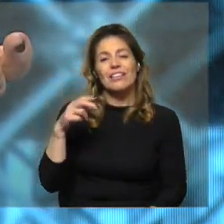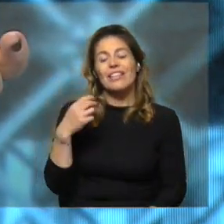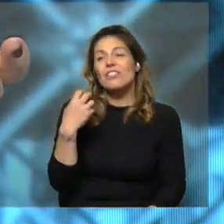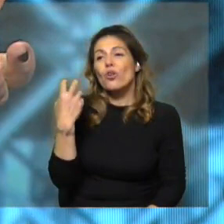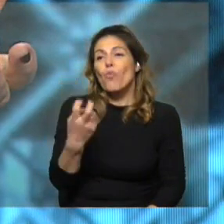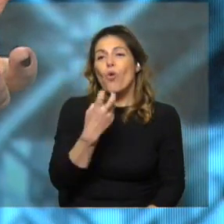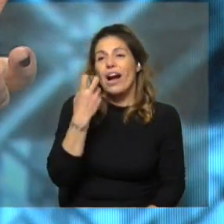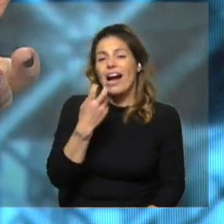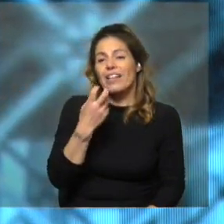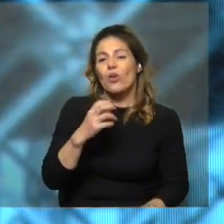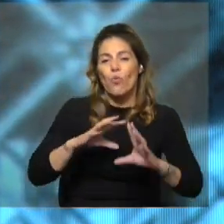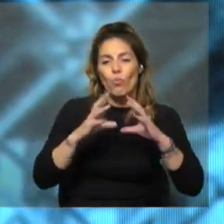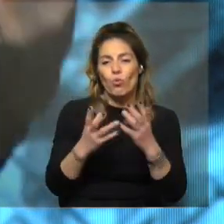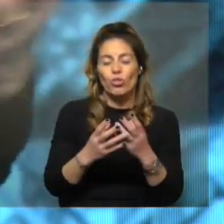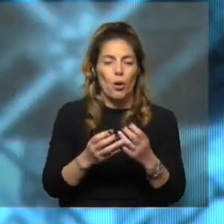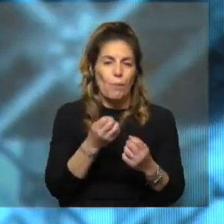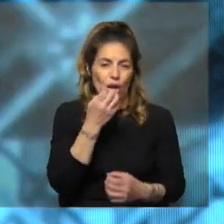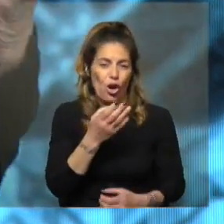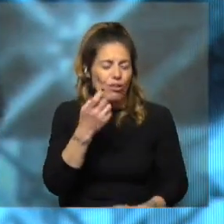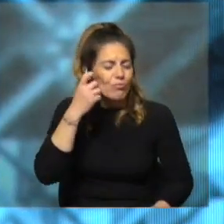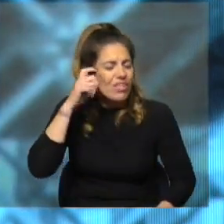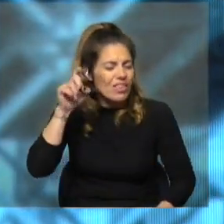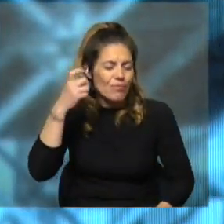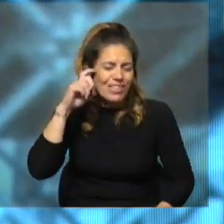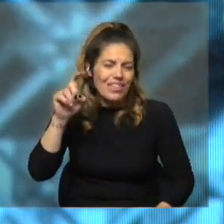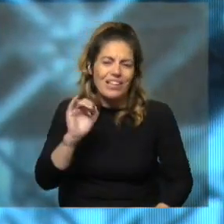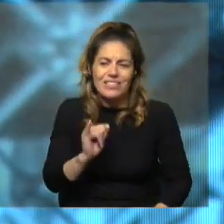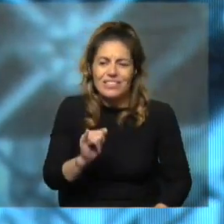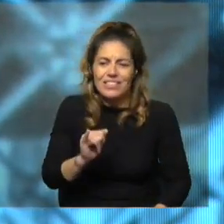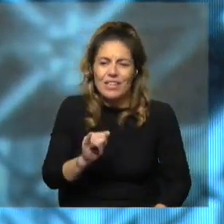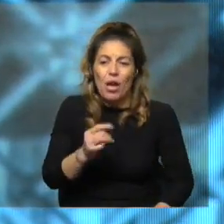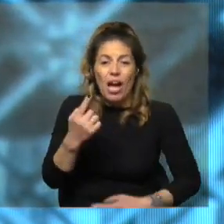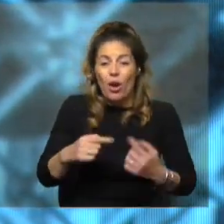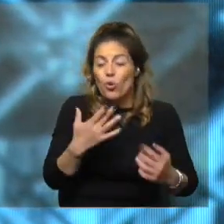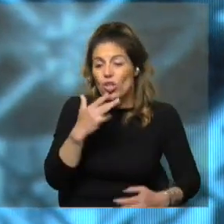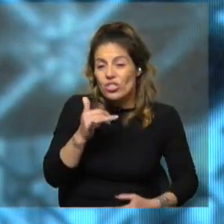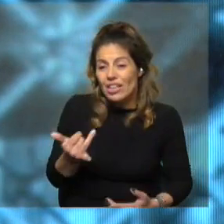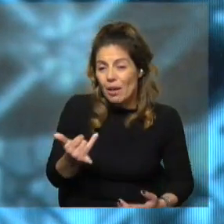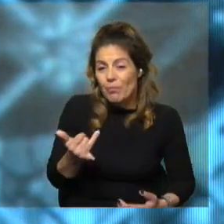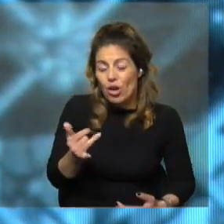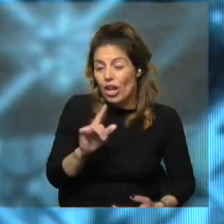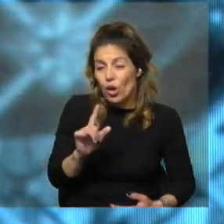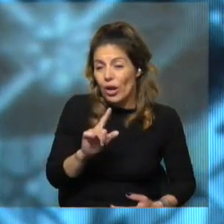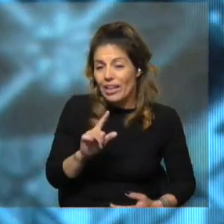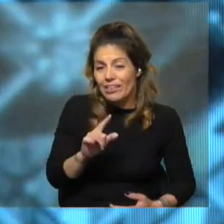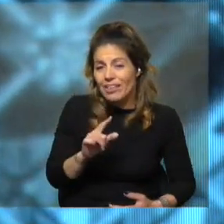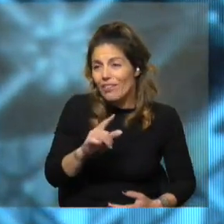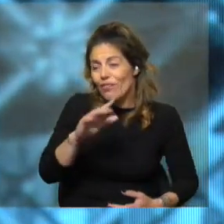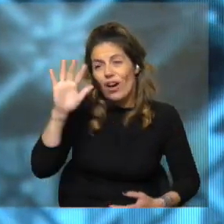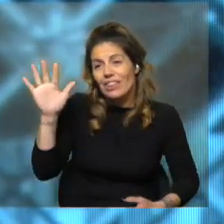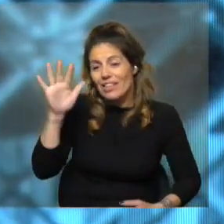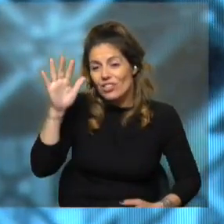construcción de un mundo mejor muy idealista es verdad Pero había algunos ejemplos que no no eran tan idealistas se haban se habían